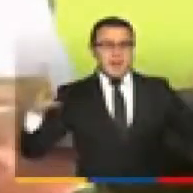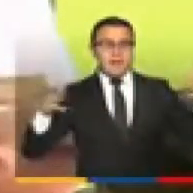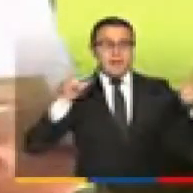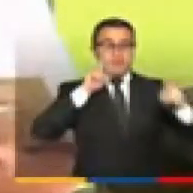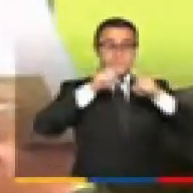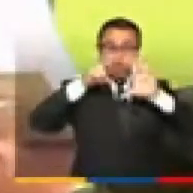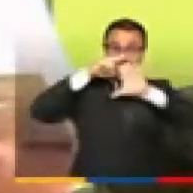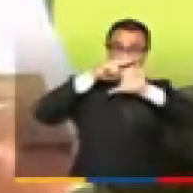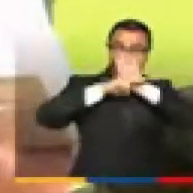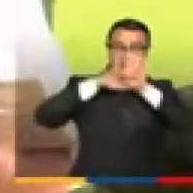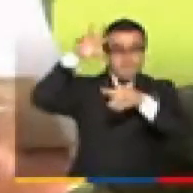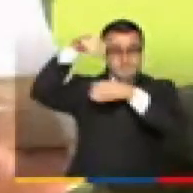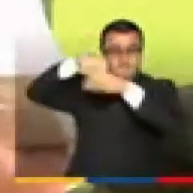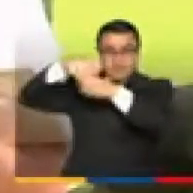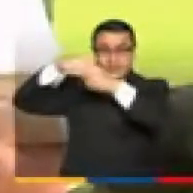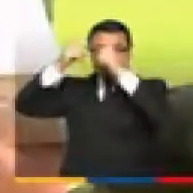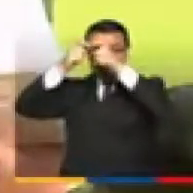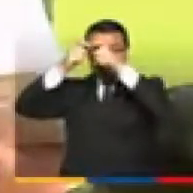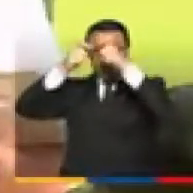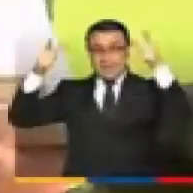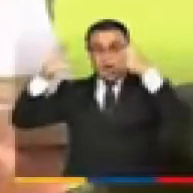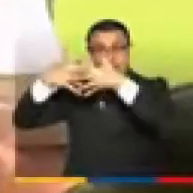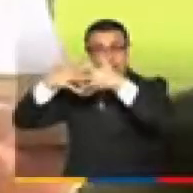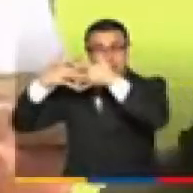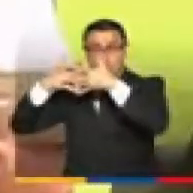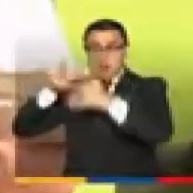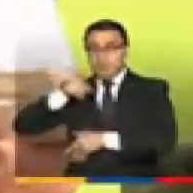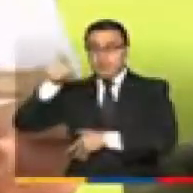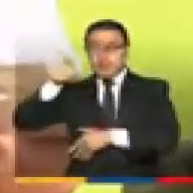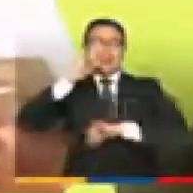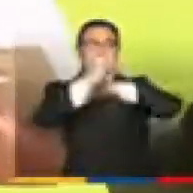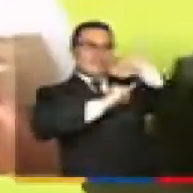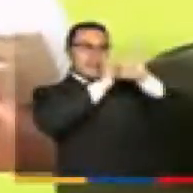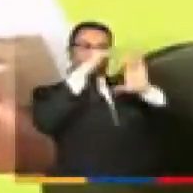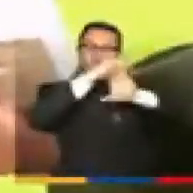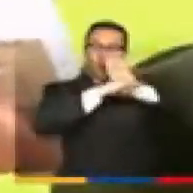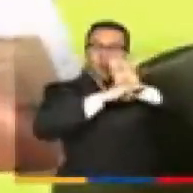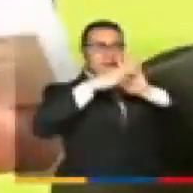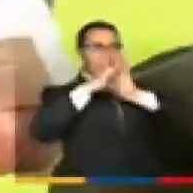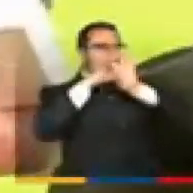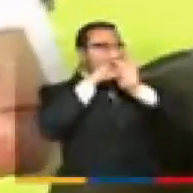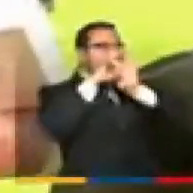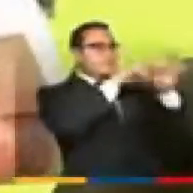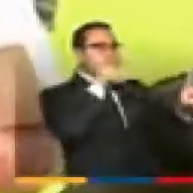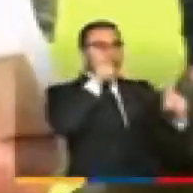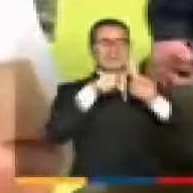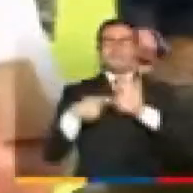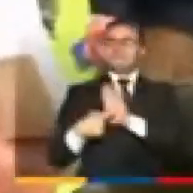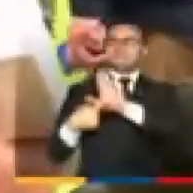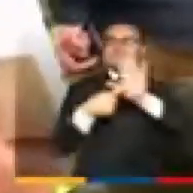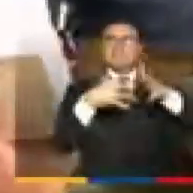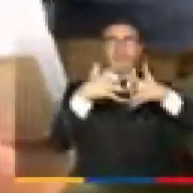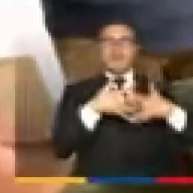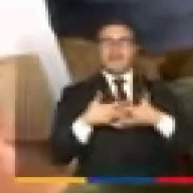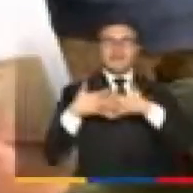interior, exterior y de seguridad nacional para situar a los Estados Unidos hacia